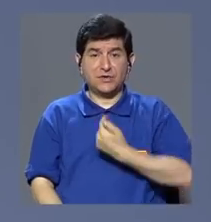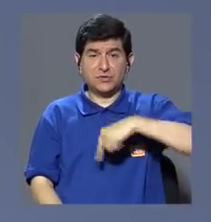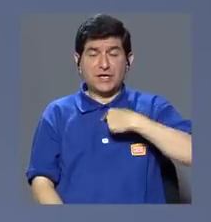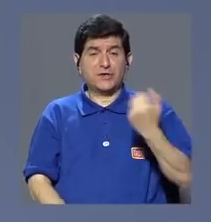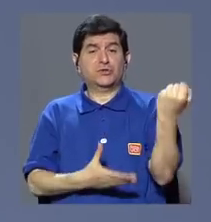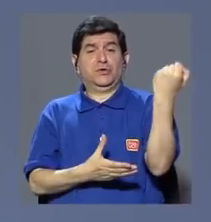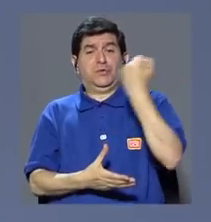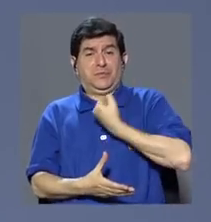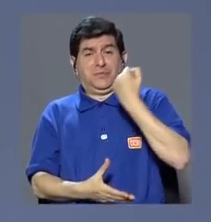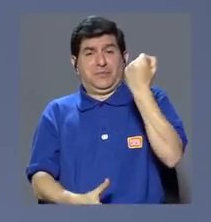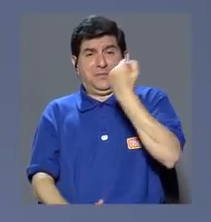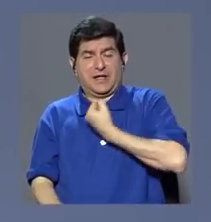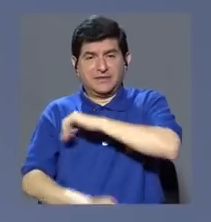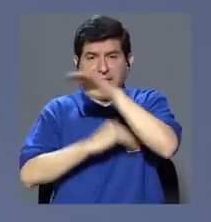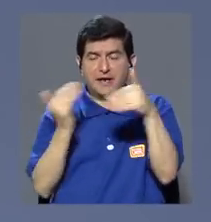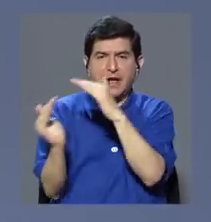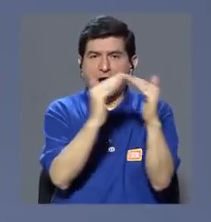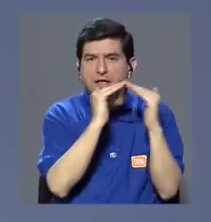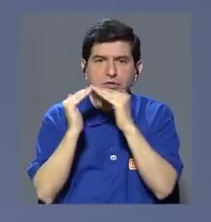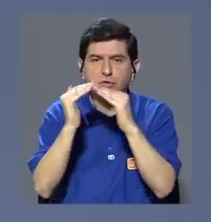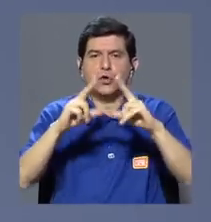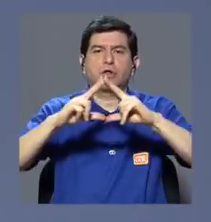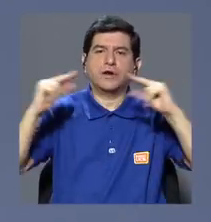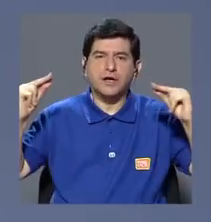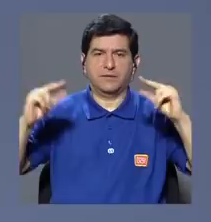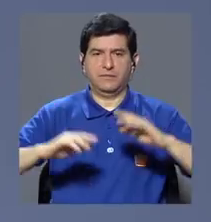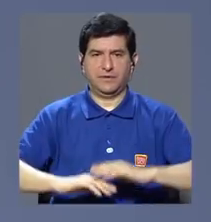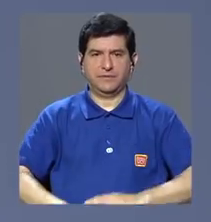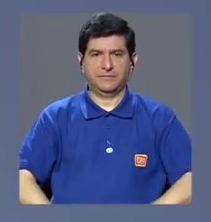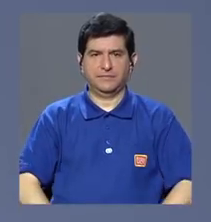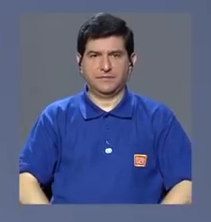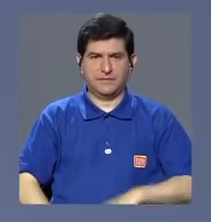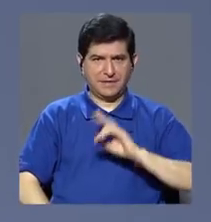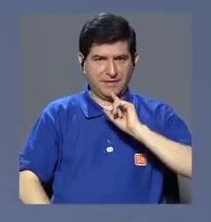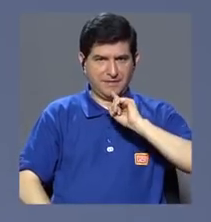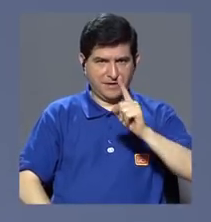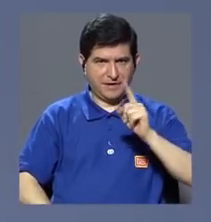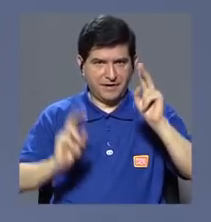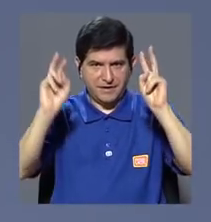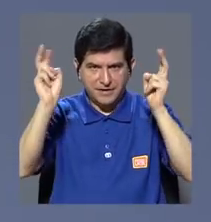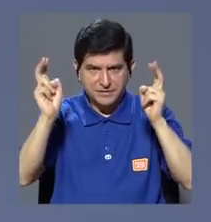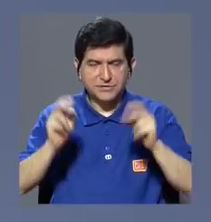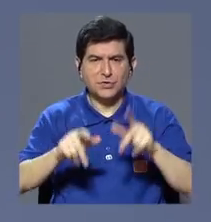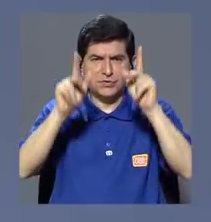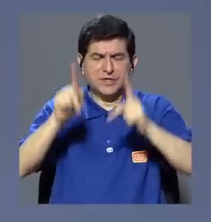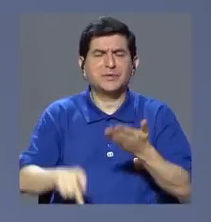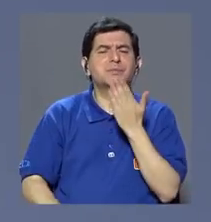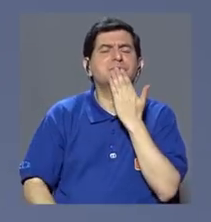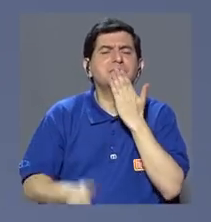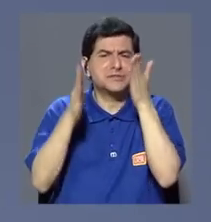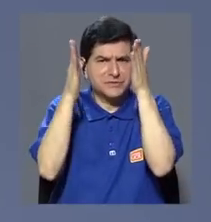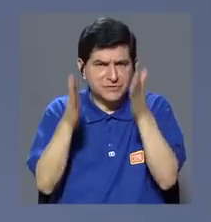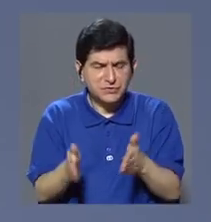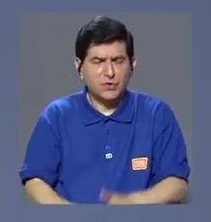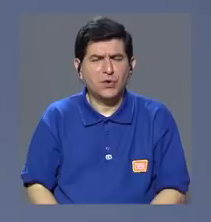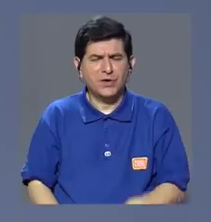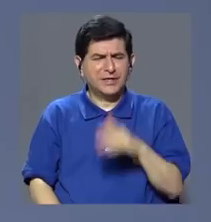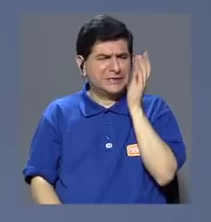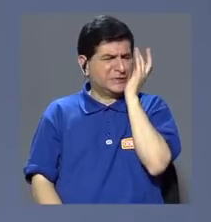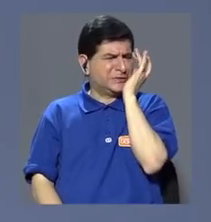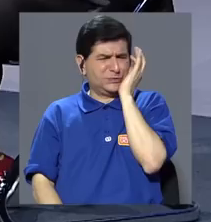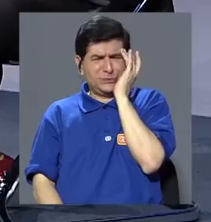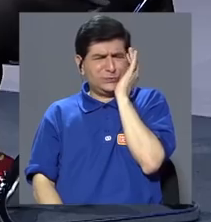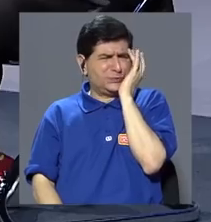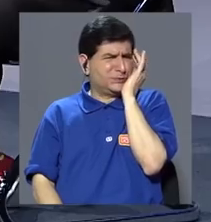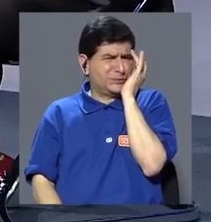a todo el pueblo nicaragüense esas declaraciones de un indígena son altamente preocupantes